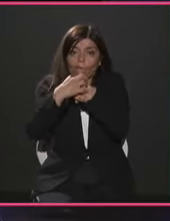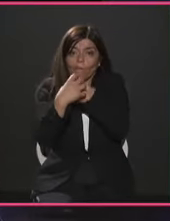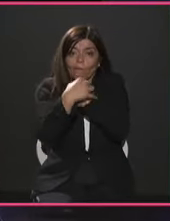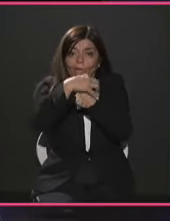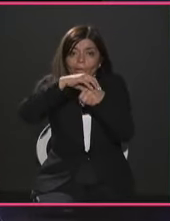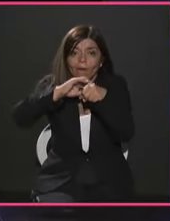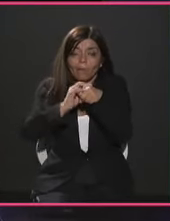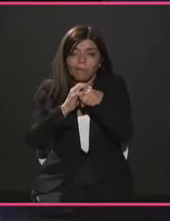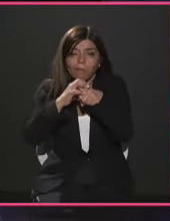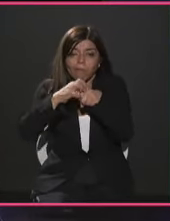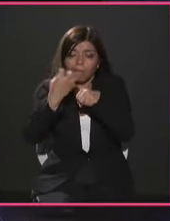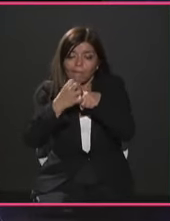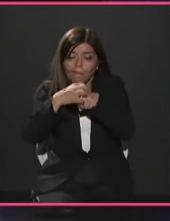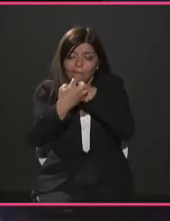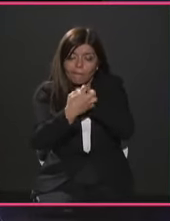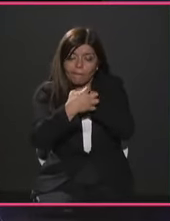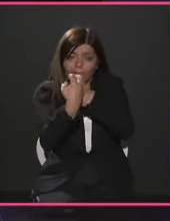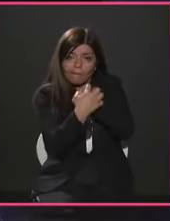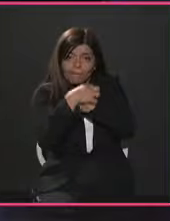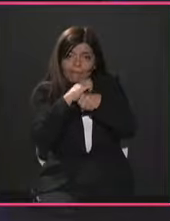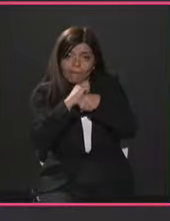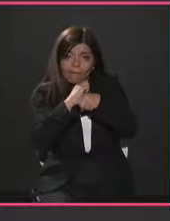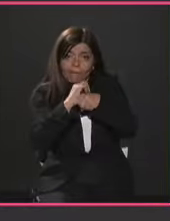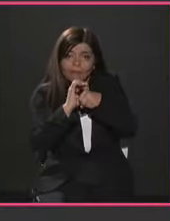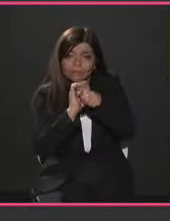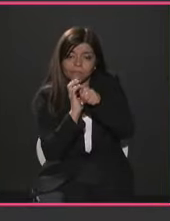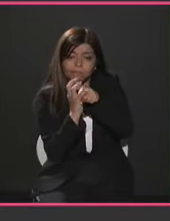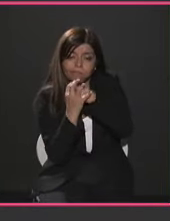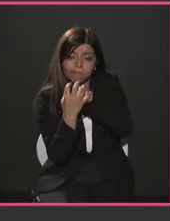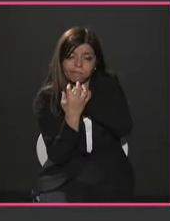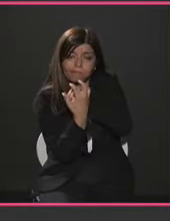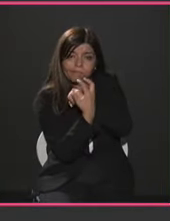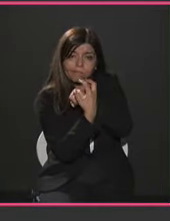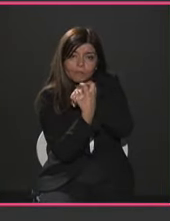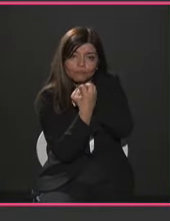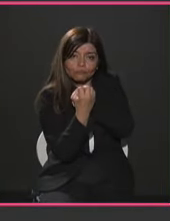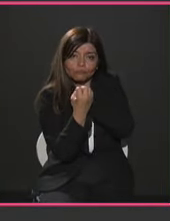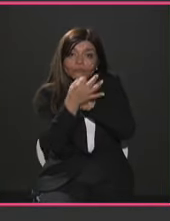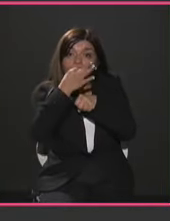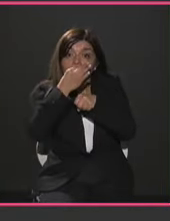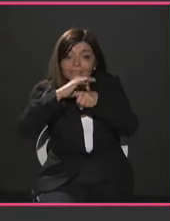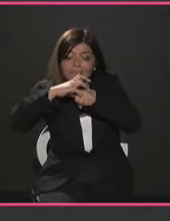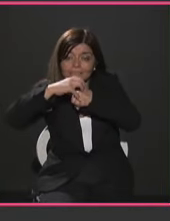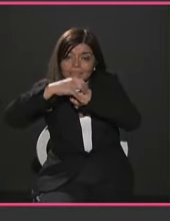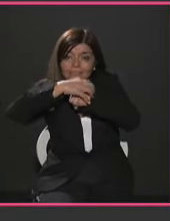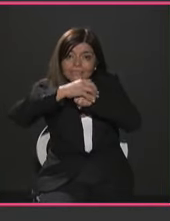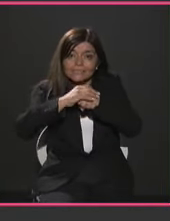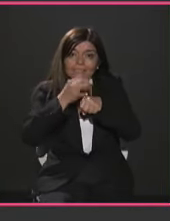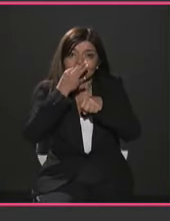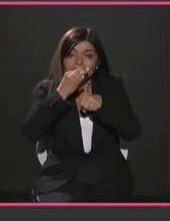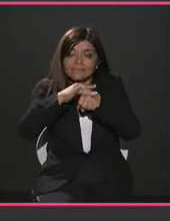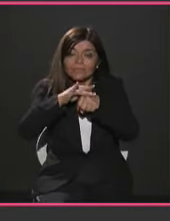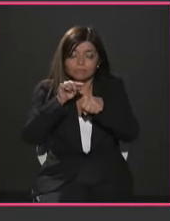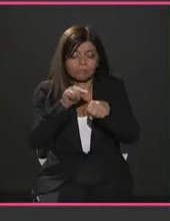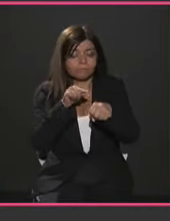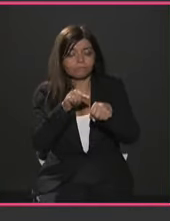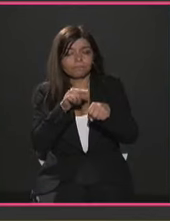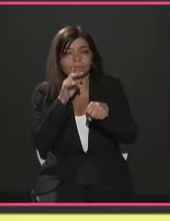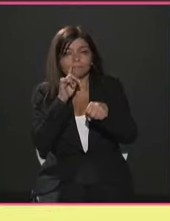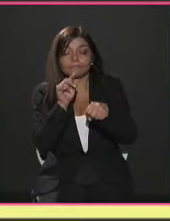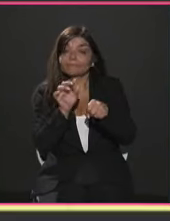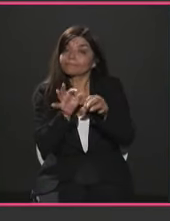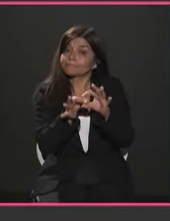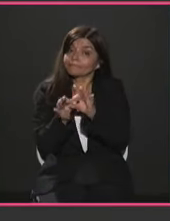y los destruyen desde adentro lo transforman en una planta de manufactura de bacteriófagos da la señal de muerte y todos